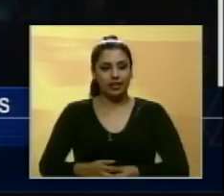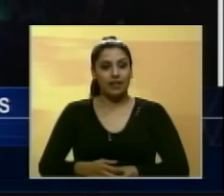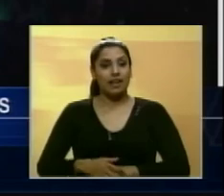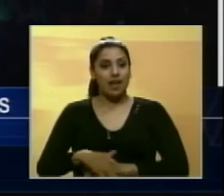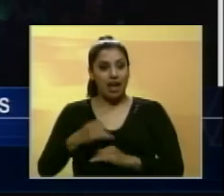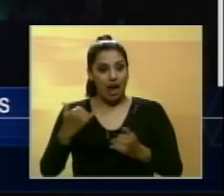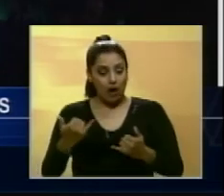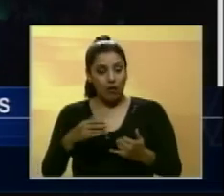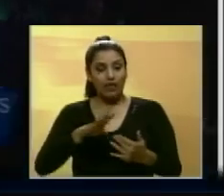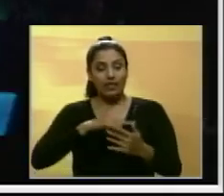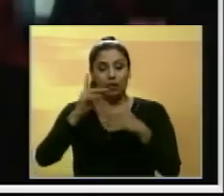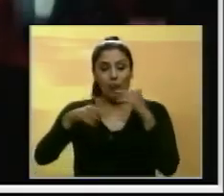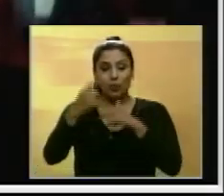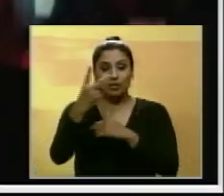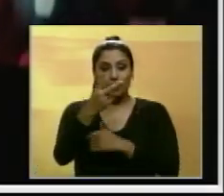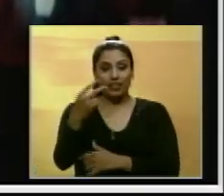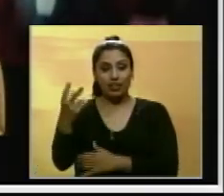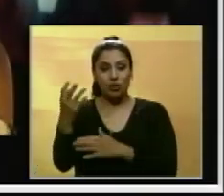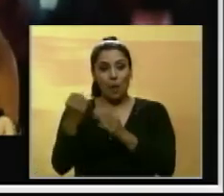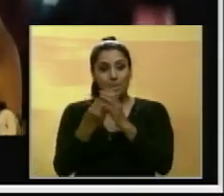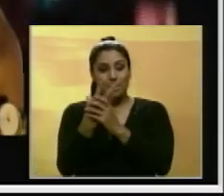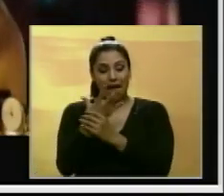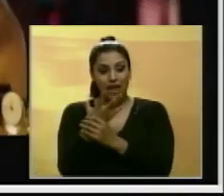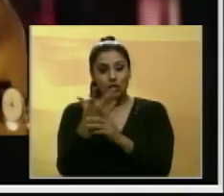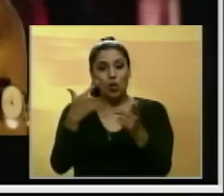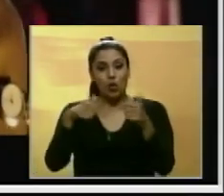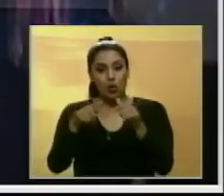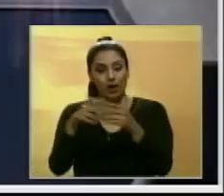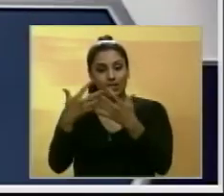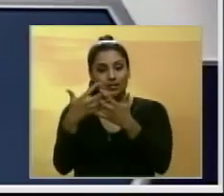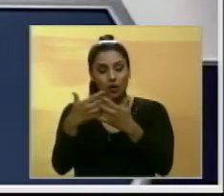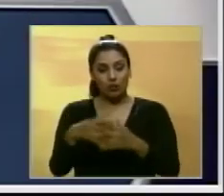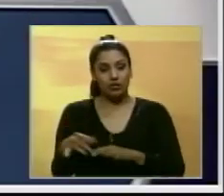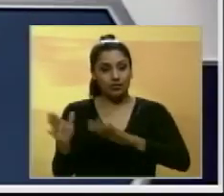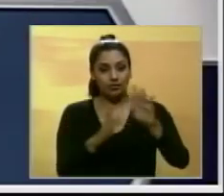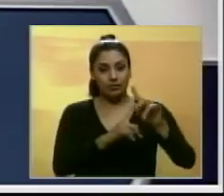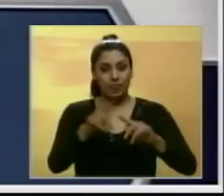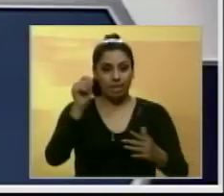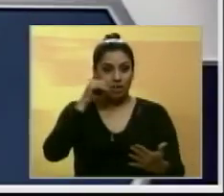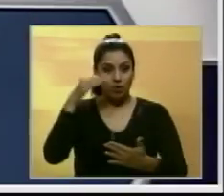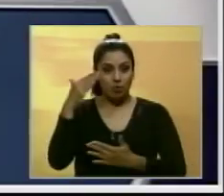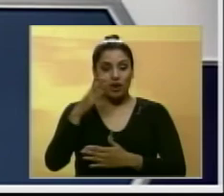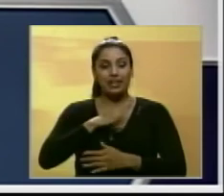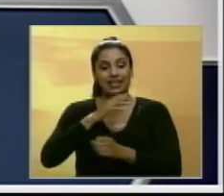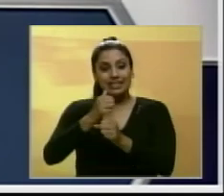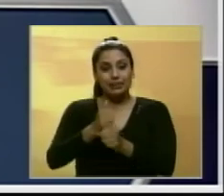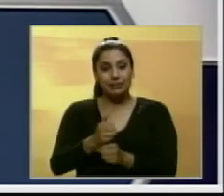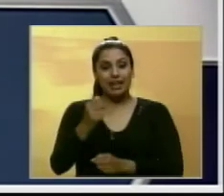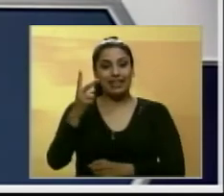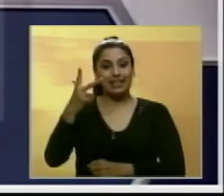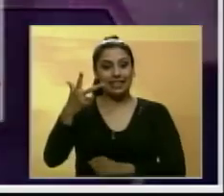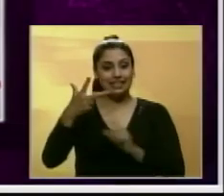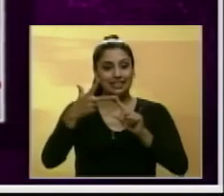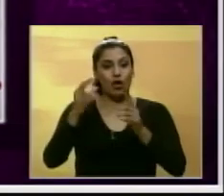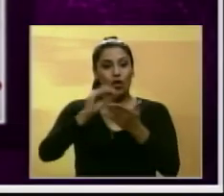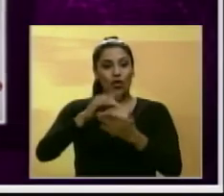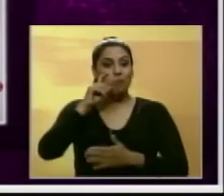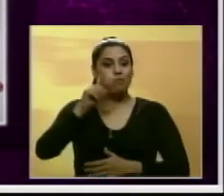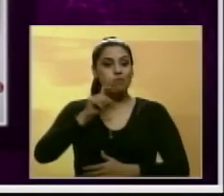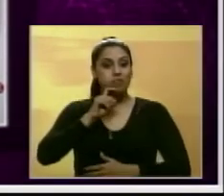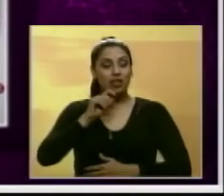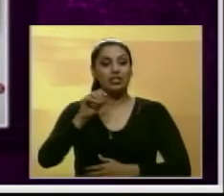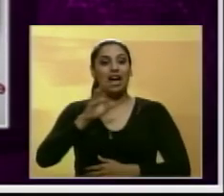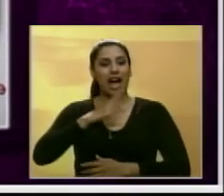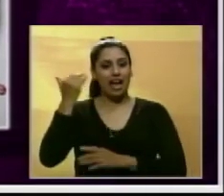gala se celebrará el próximo 22 de mayo desde Las Vegas. Y Megan Fox está en la espera de su tercer hijo. A 8 meses